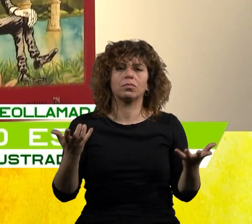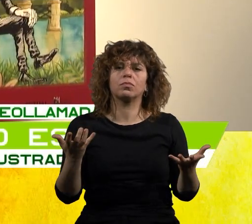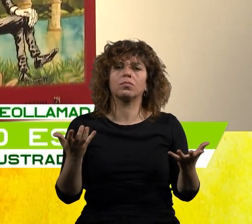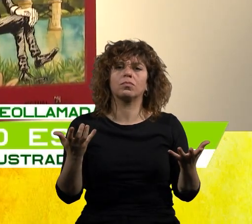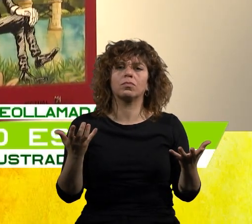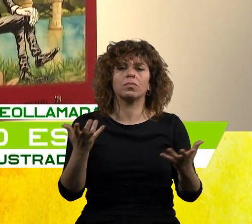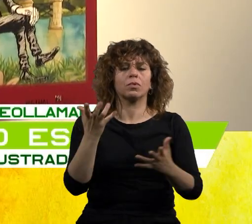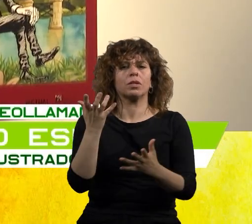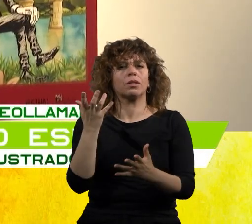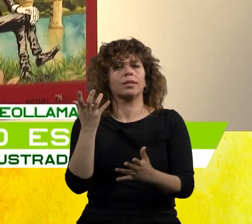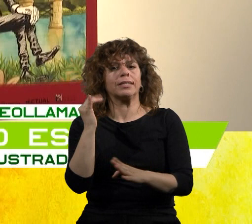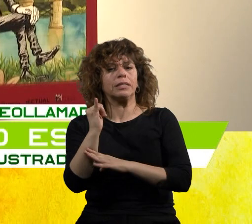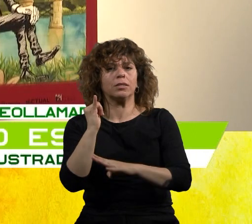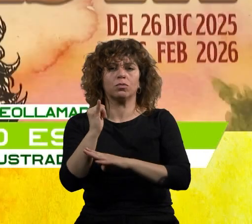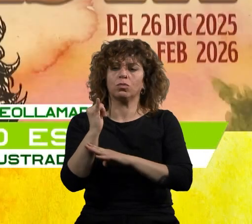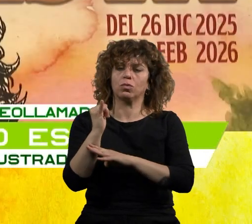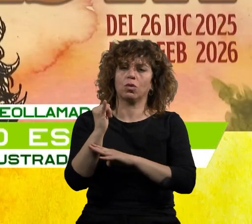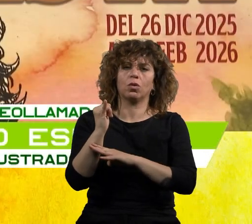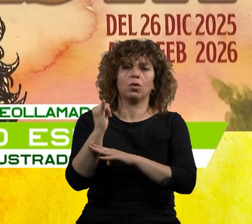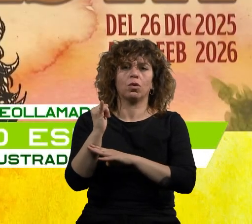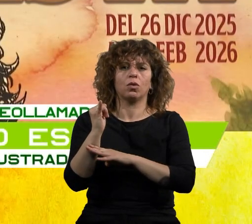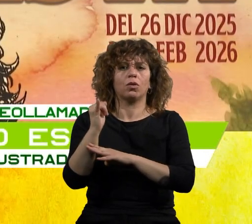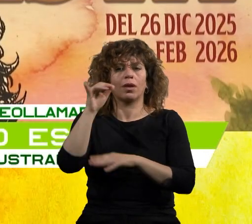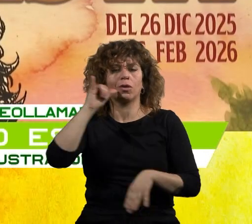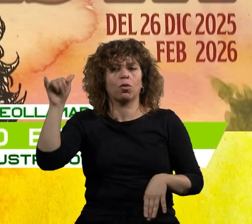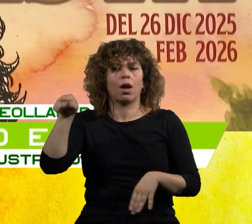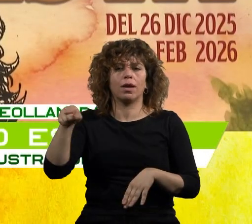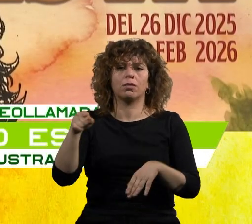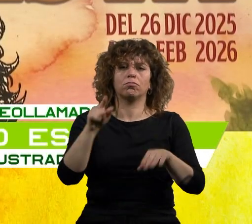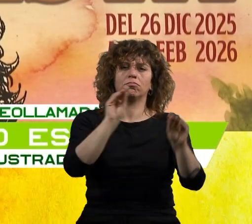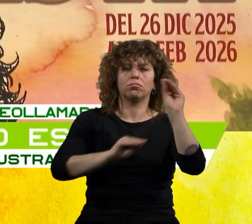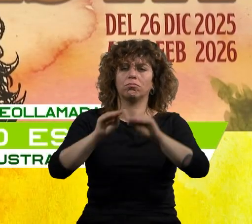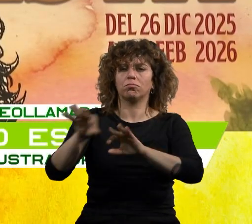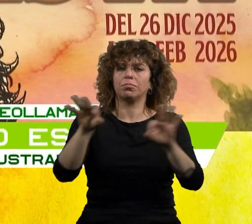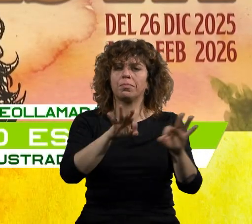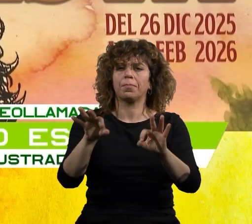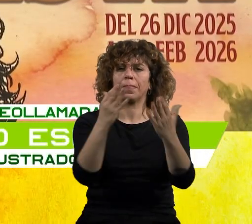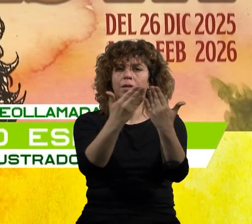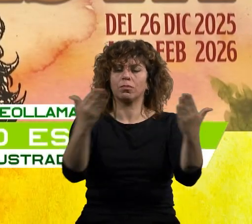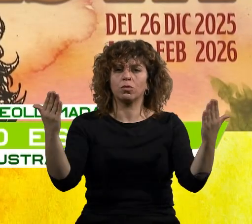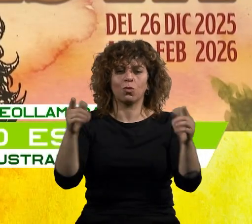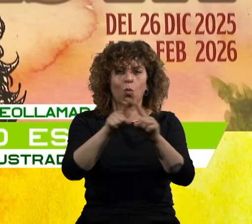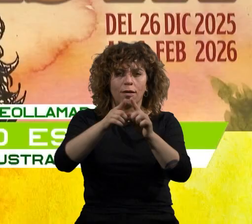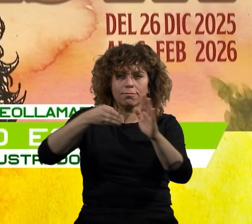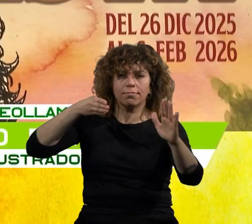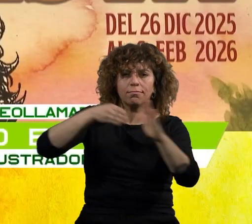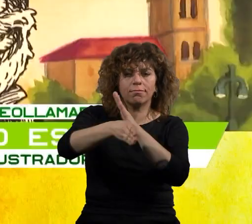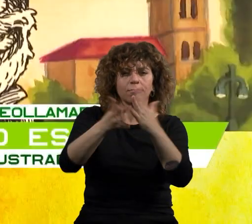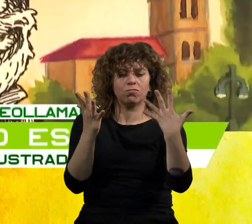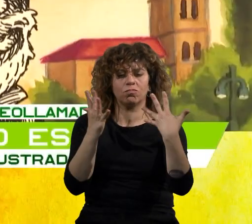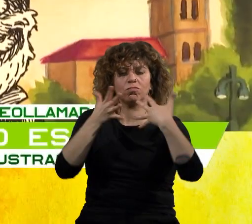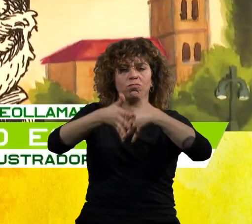el Instituto de Estudios Riojanos ha montado la exposición con una entrada inmersiva, con objetos